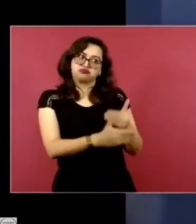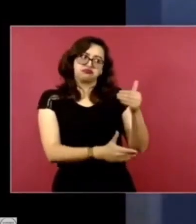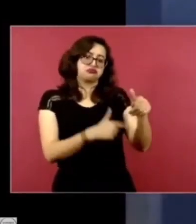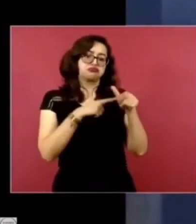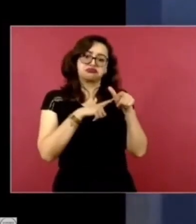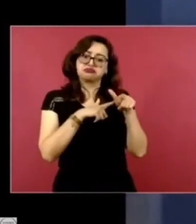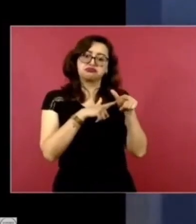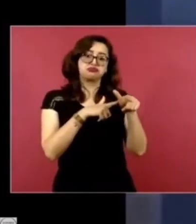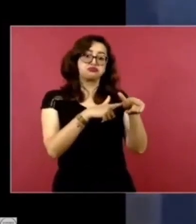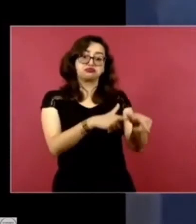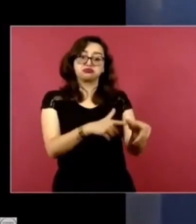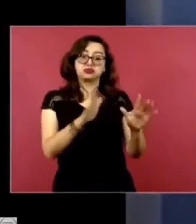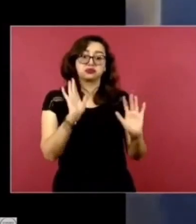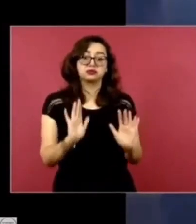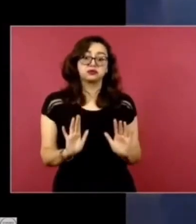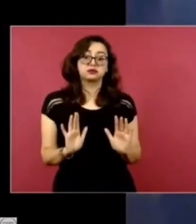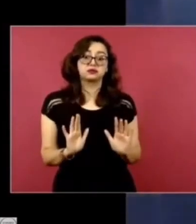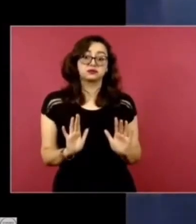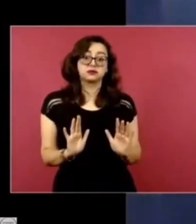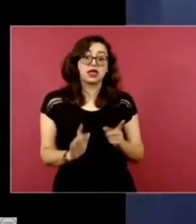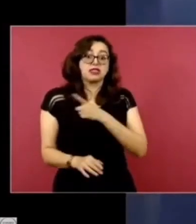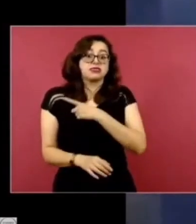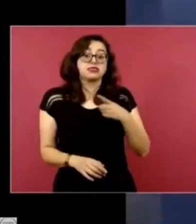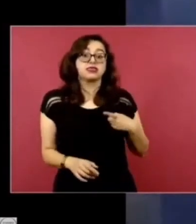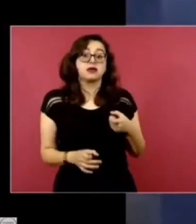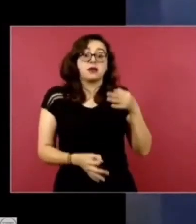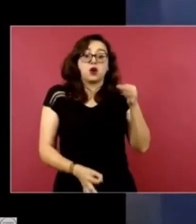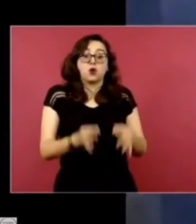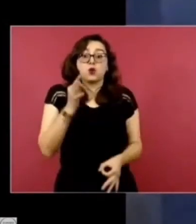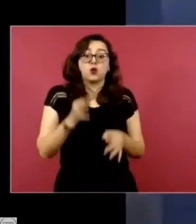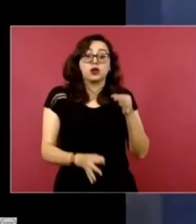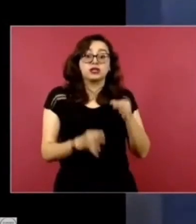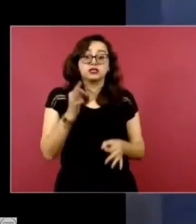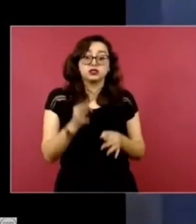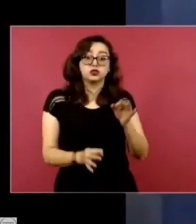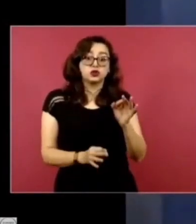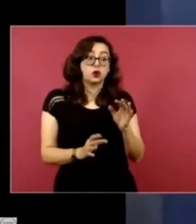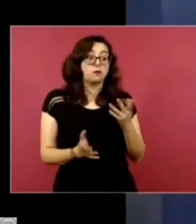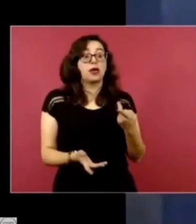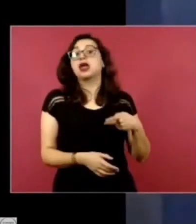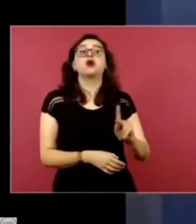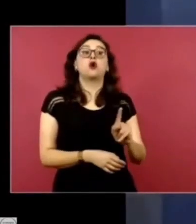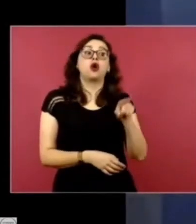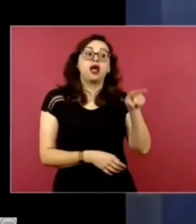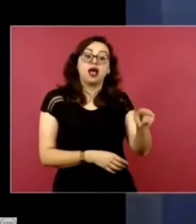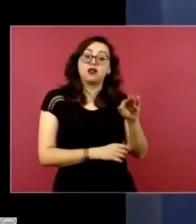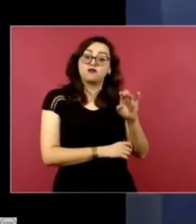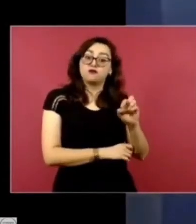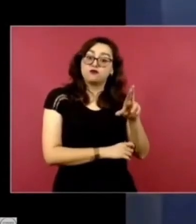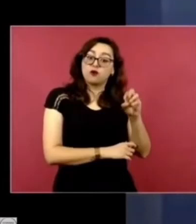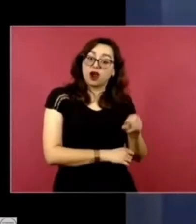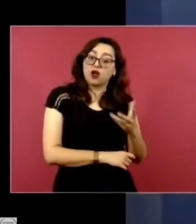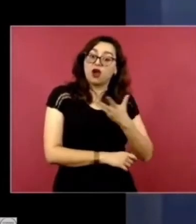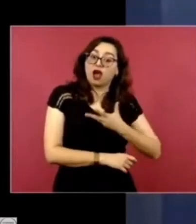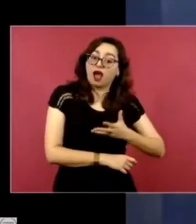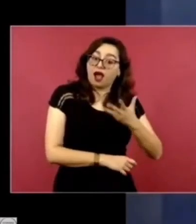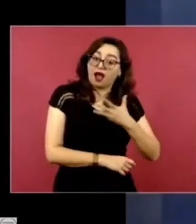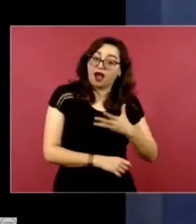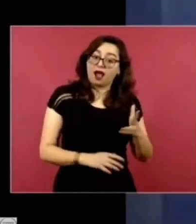se le puede juzgar, desde el primer día lo hicimos, no se le puede juzgar teniendo fuero. Si el procurador